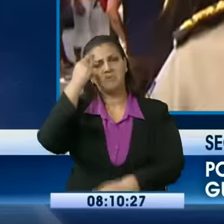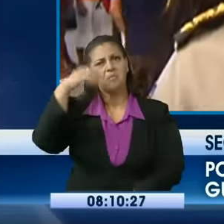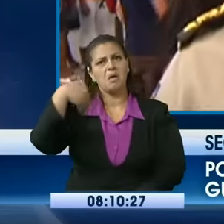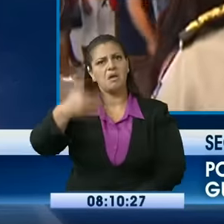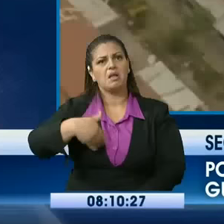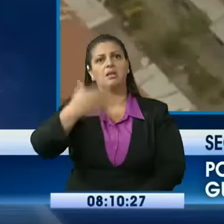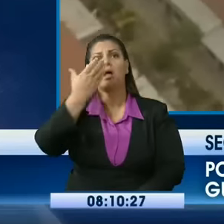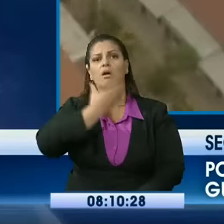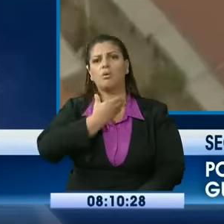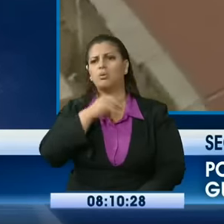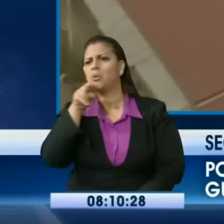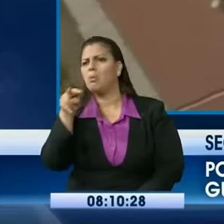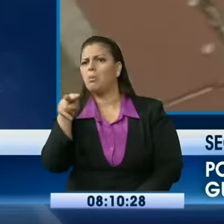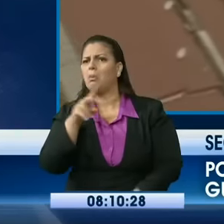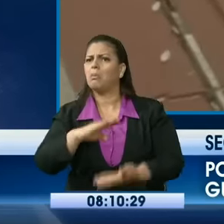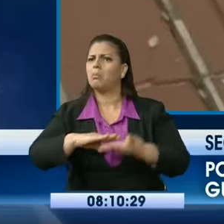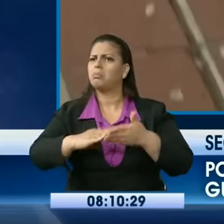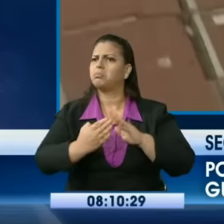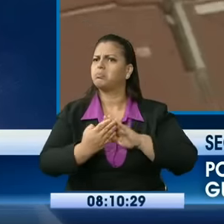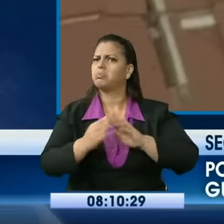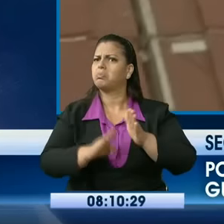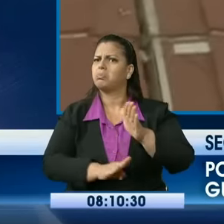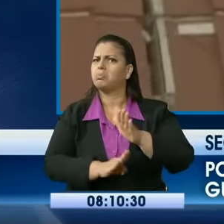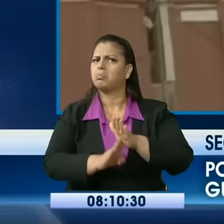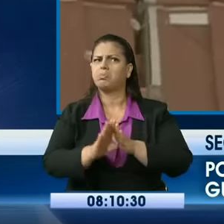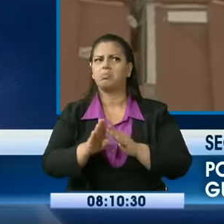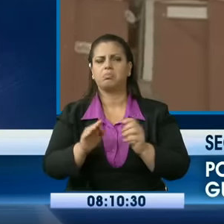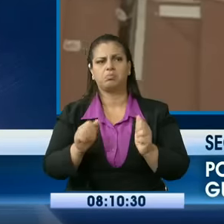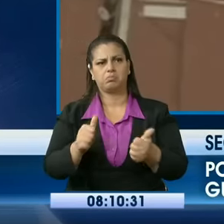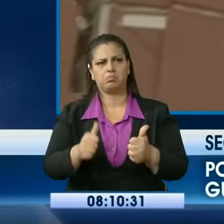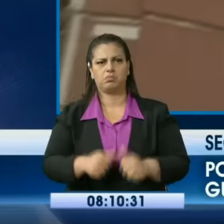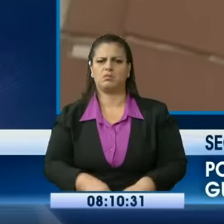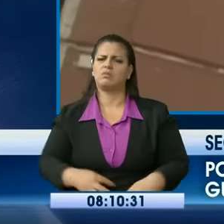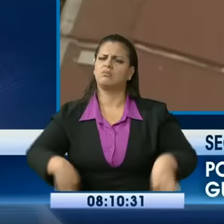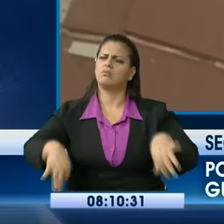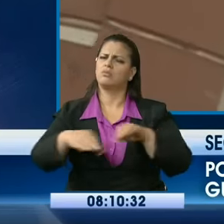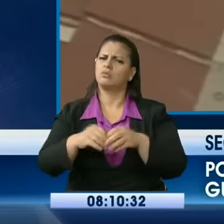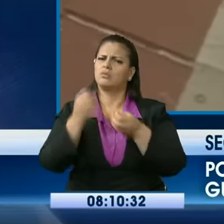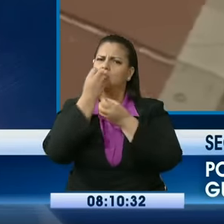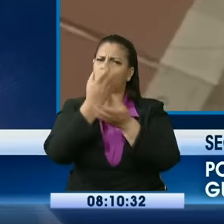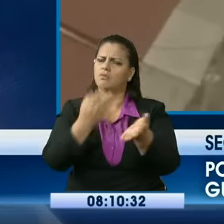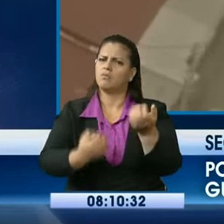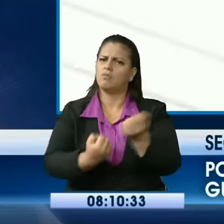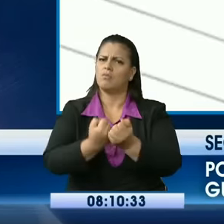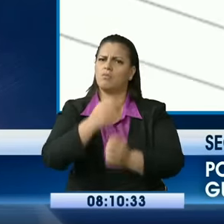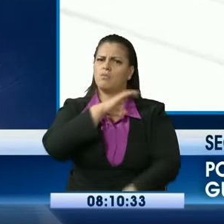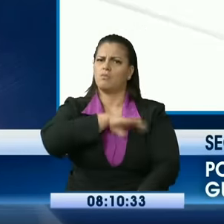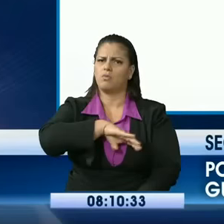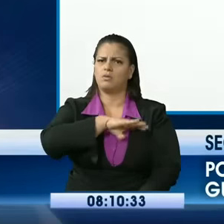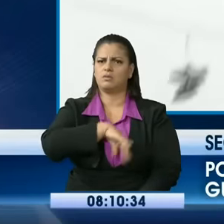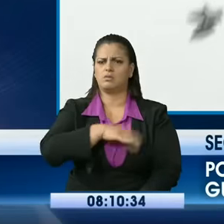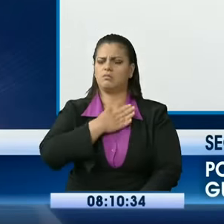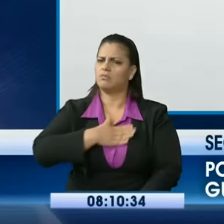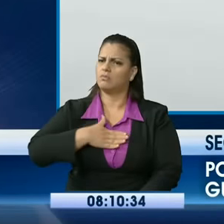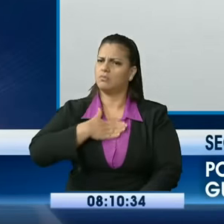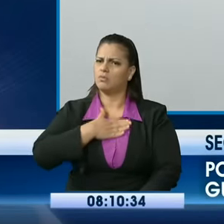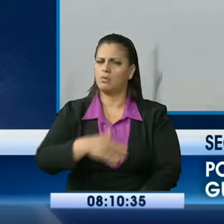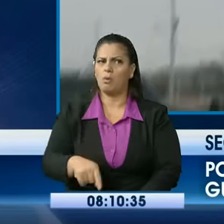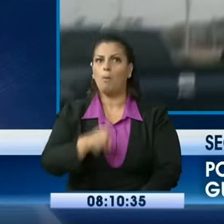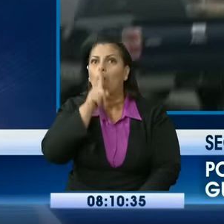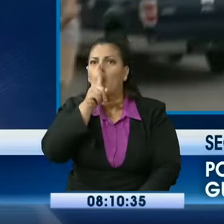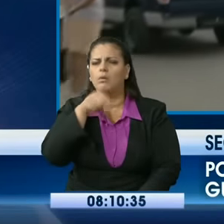eso es importante que la comunidad ayude. Por supuesto, que no esté con la alcahuetería. Exacto, que se acabe eso. Es lo más importante, por supuesto que sí. Bueno.